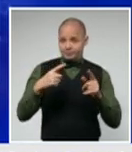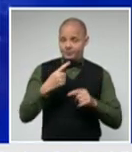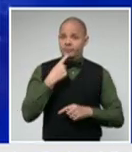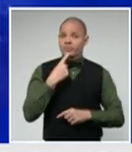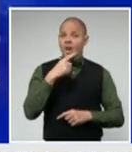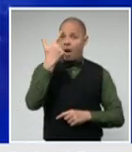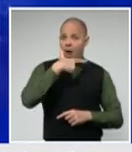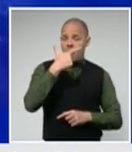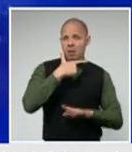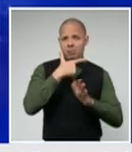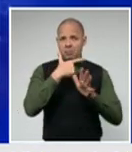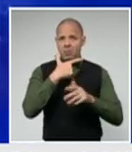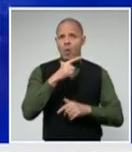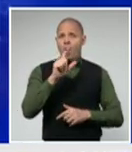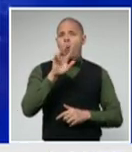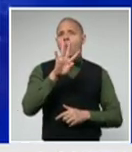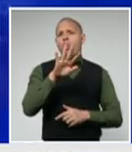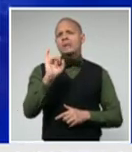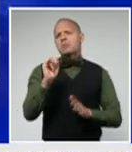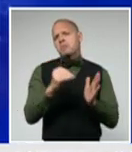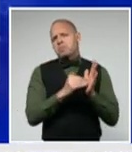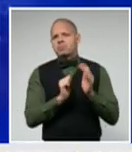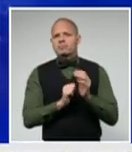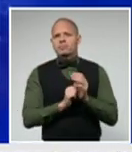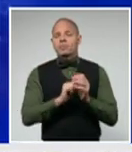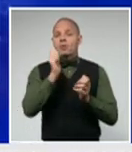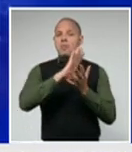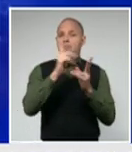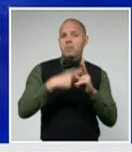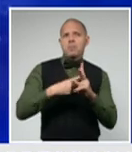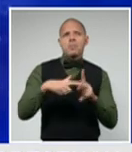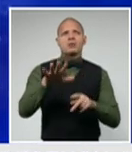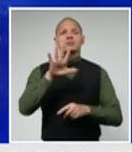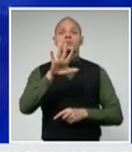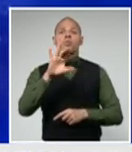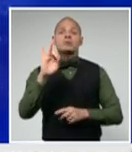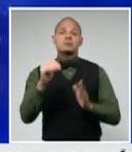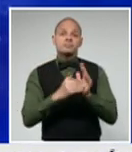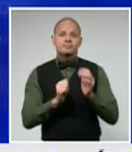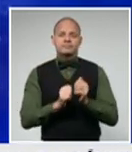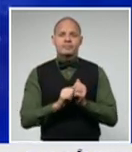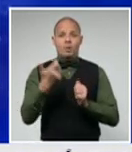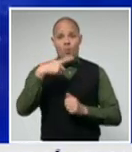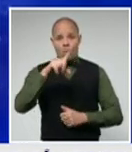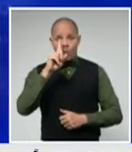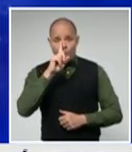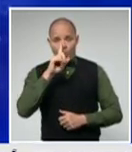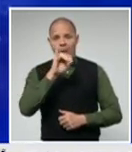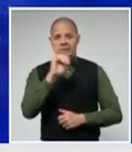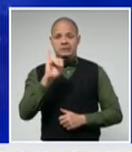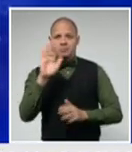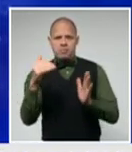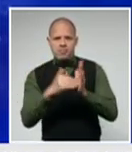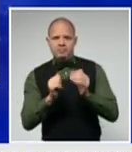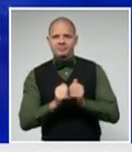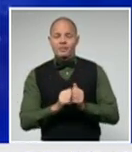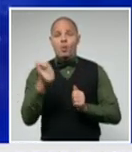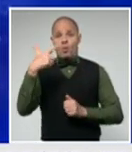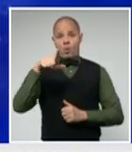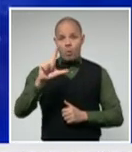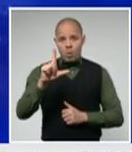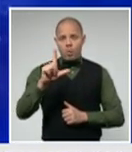46.000 muestras, mayo con más de 57.000, junio con más de 66.000, julio con más